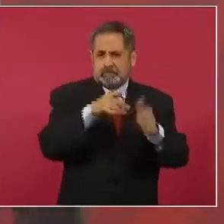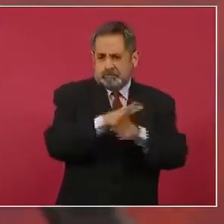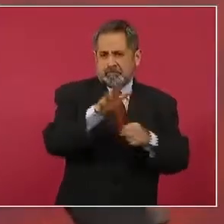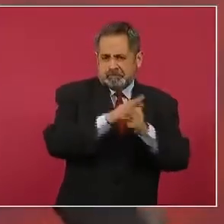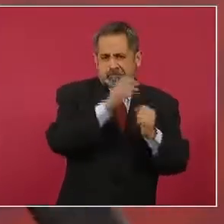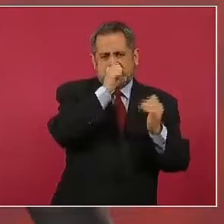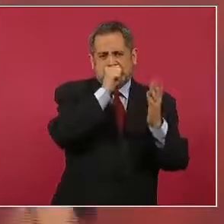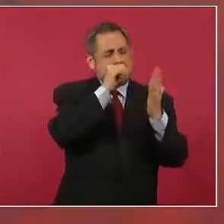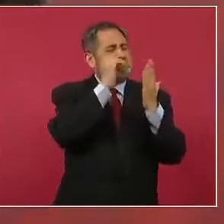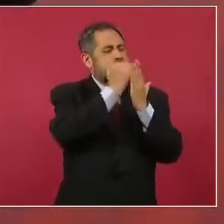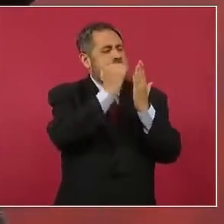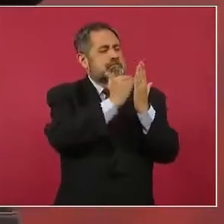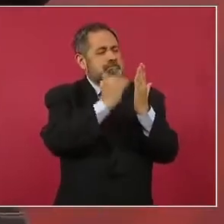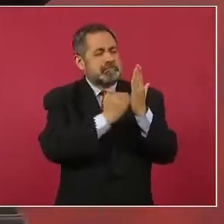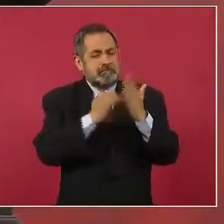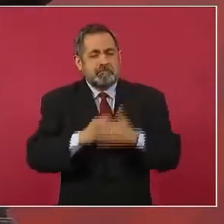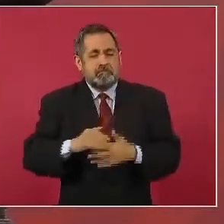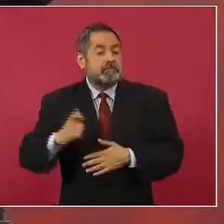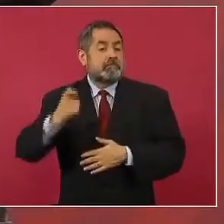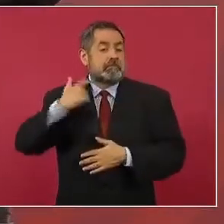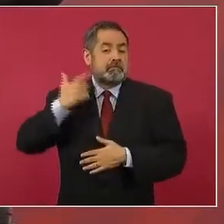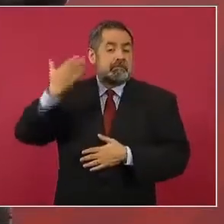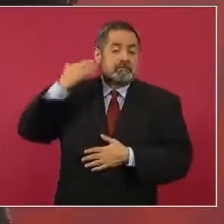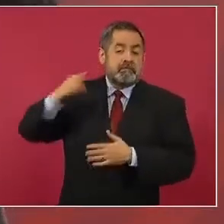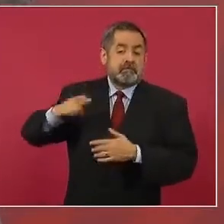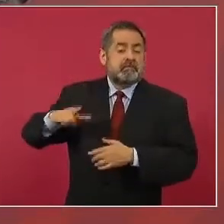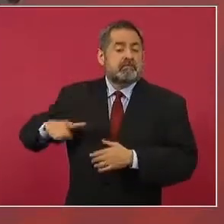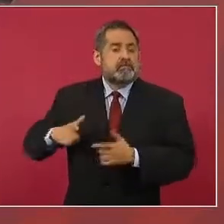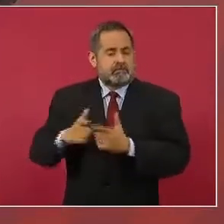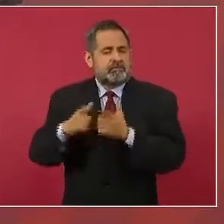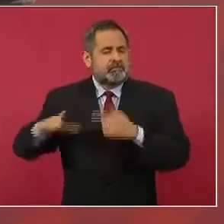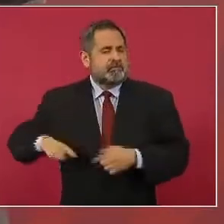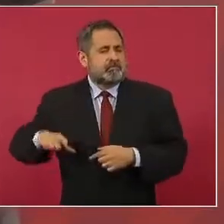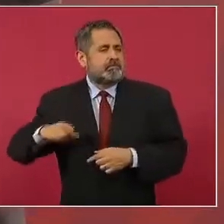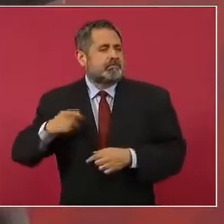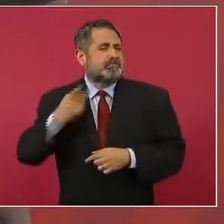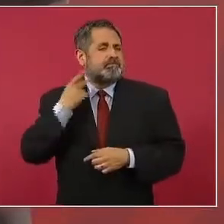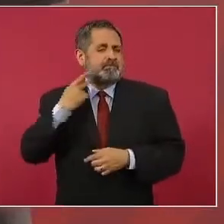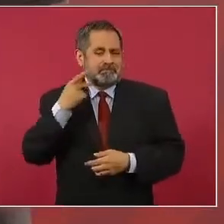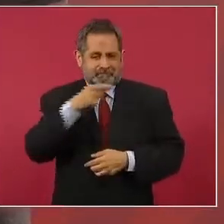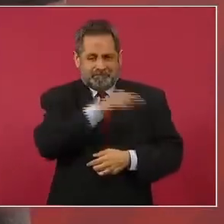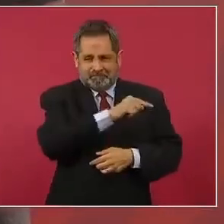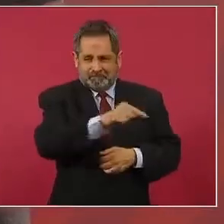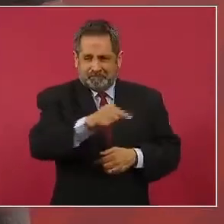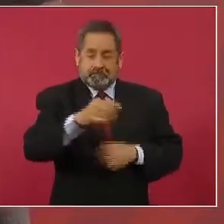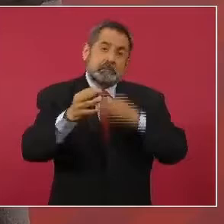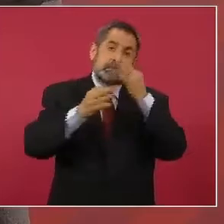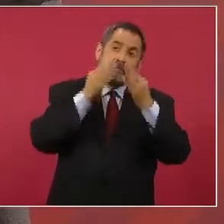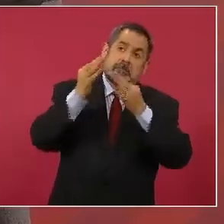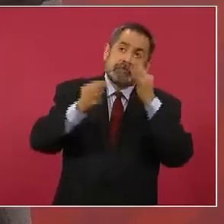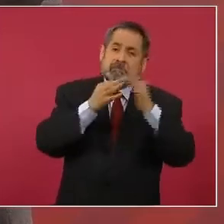de la consulta popular, de la revocación del mandato.